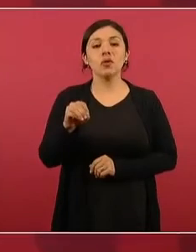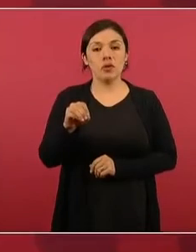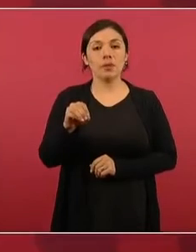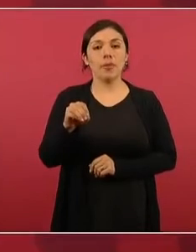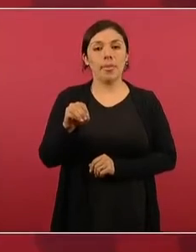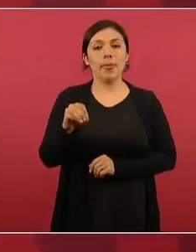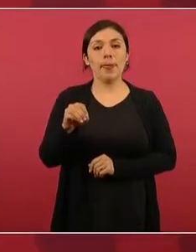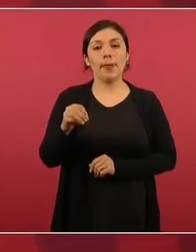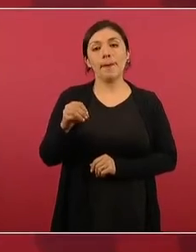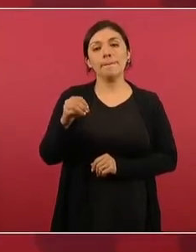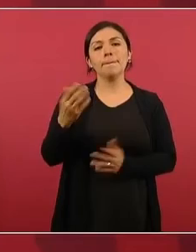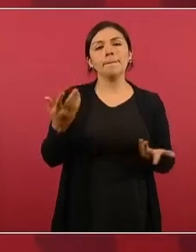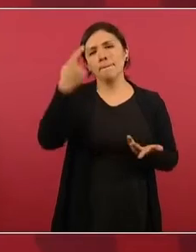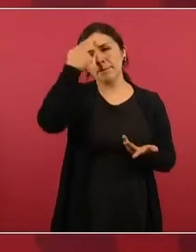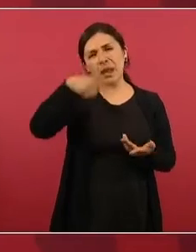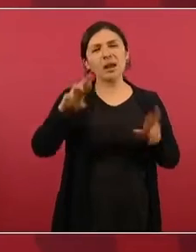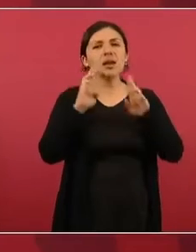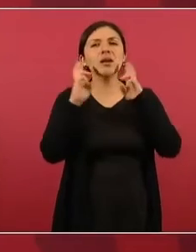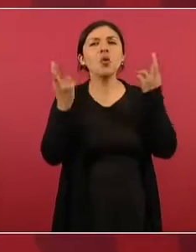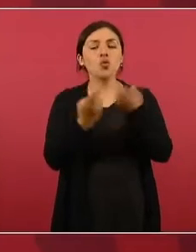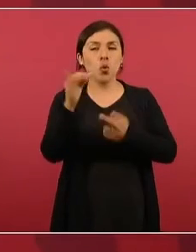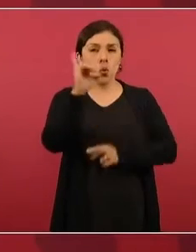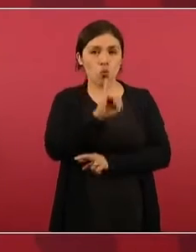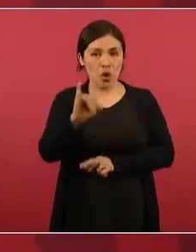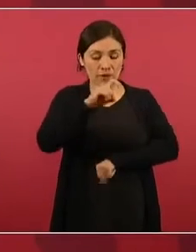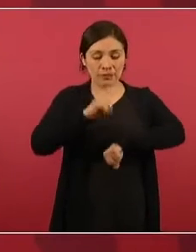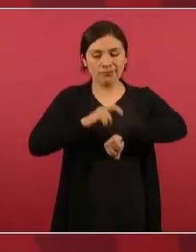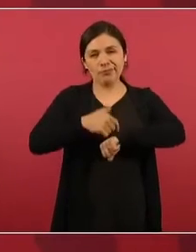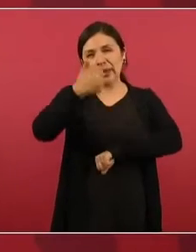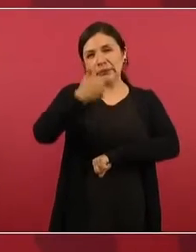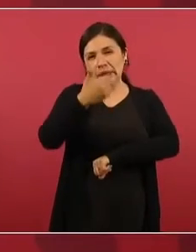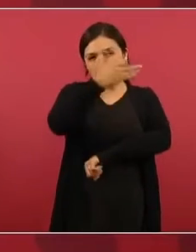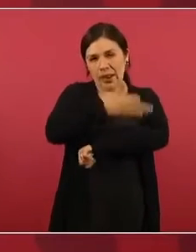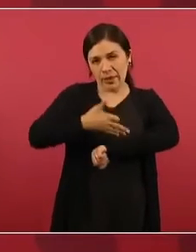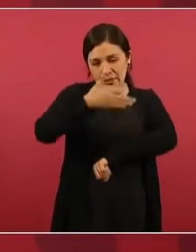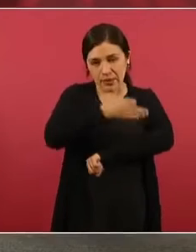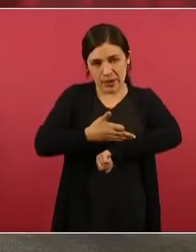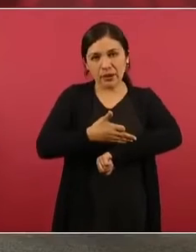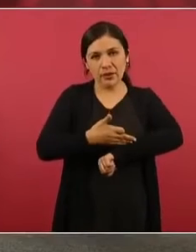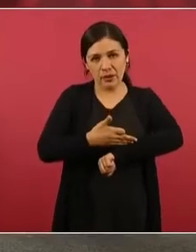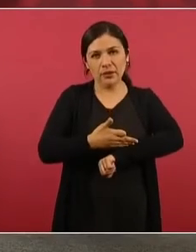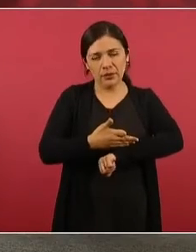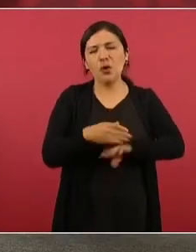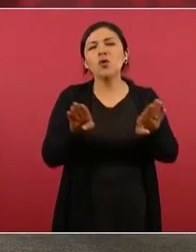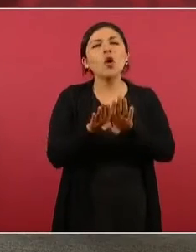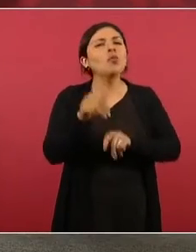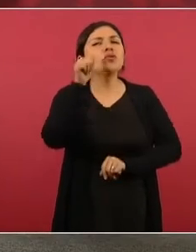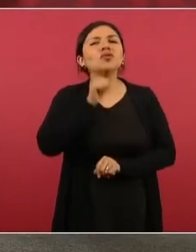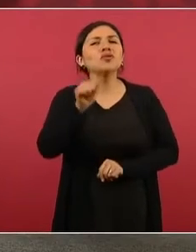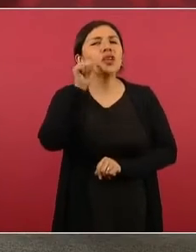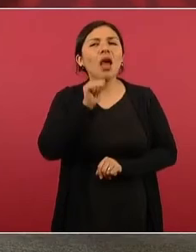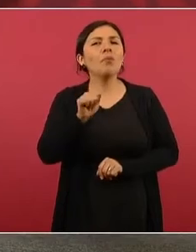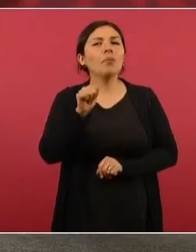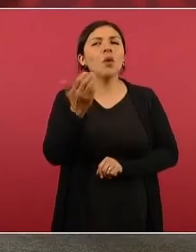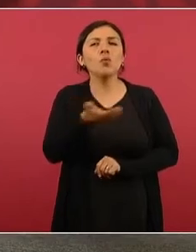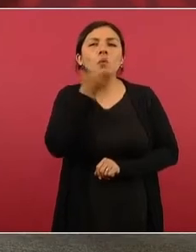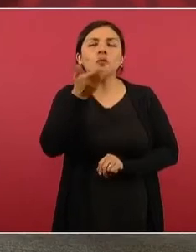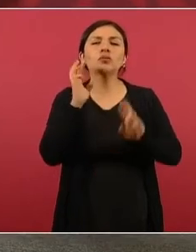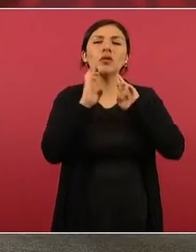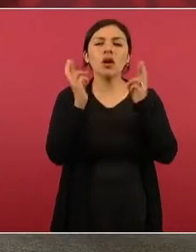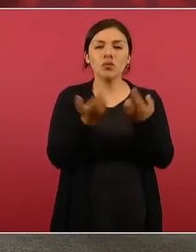Vamos a tener una reunión el jueves a las 6 de la tarde, como las que hacemos